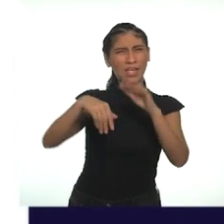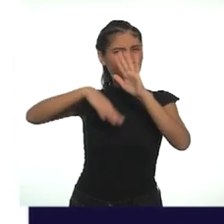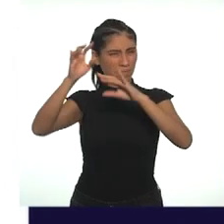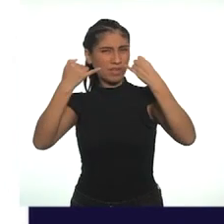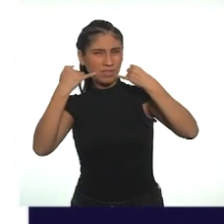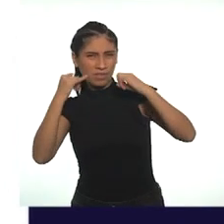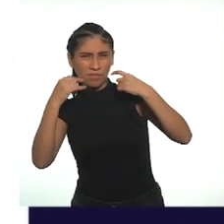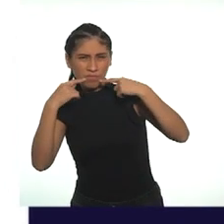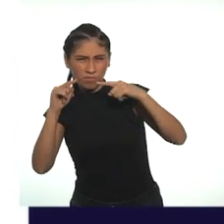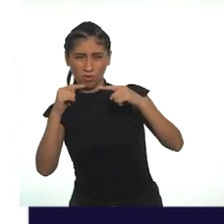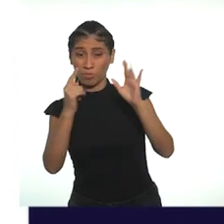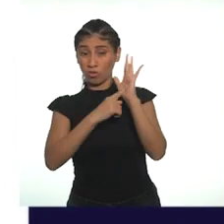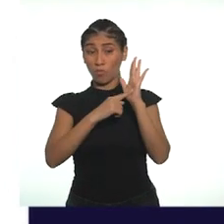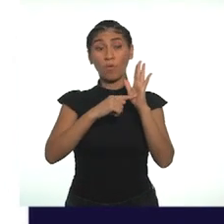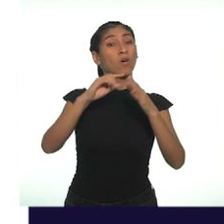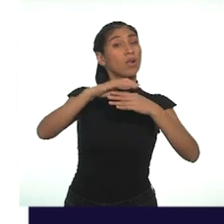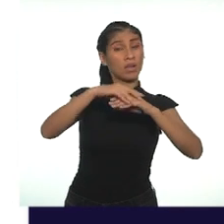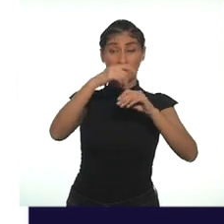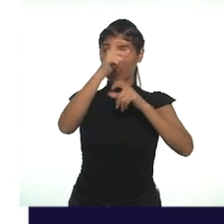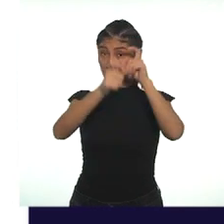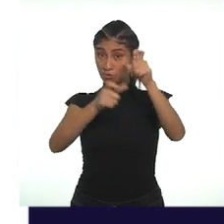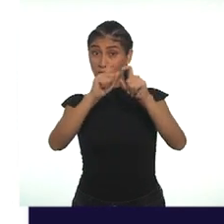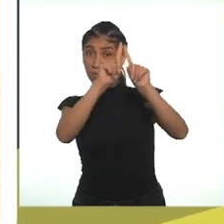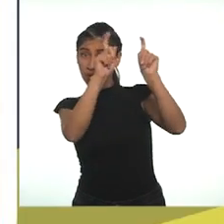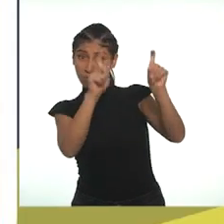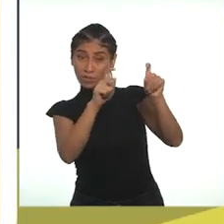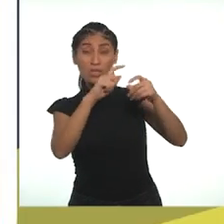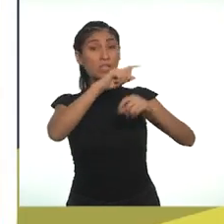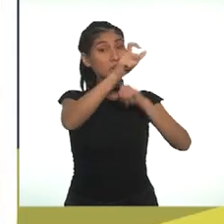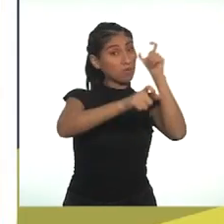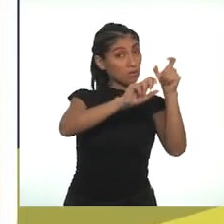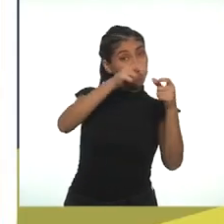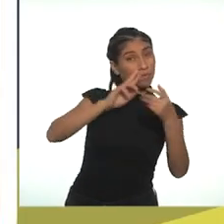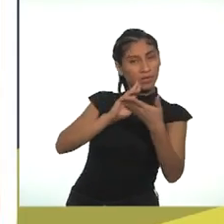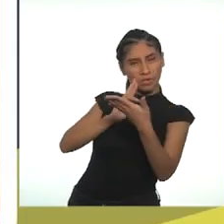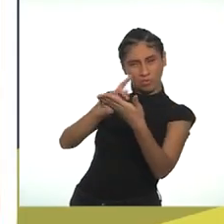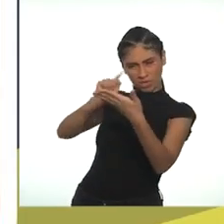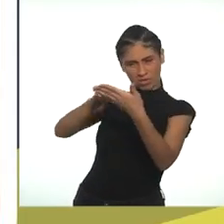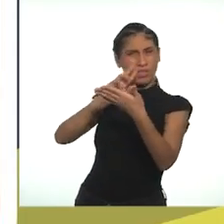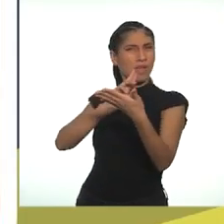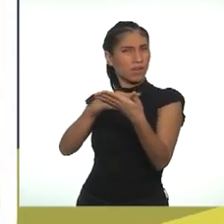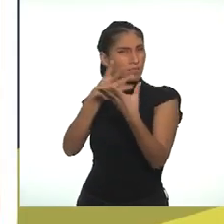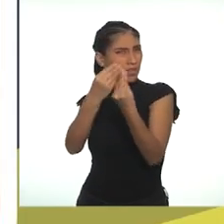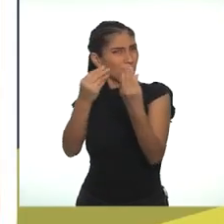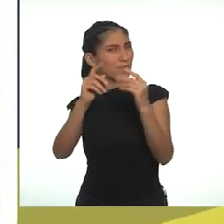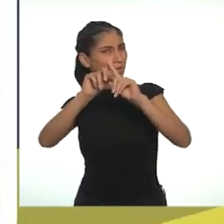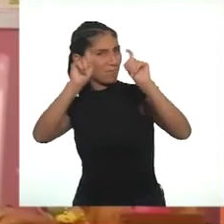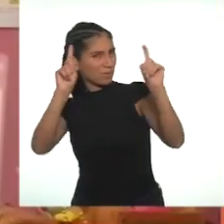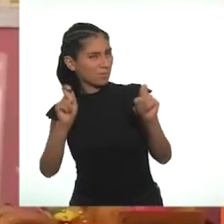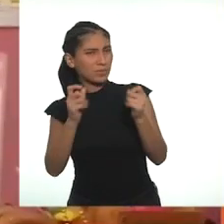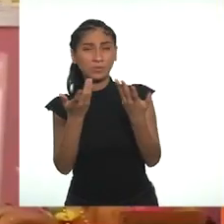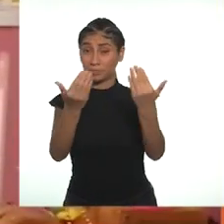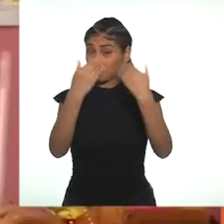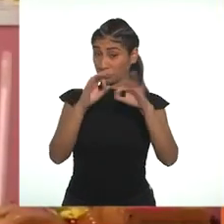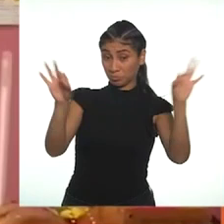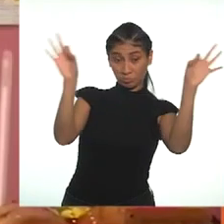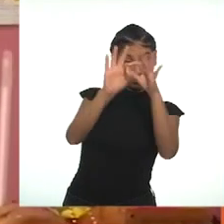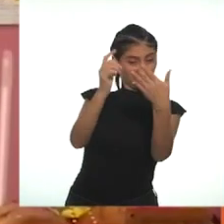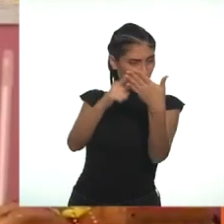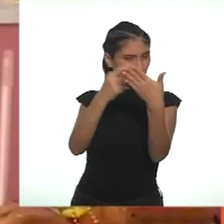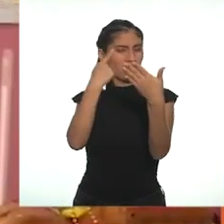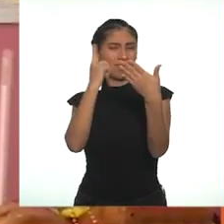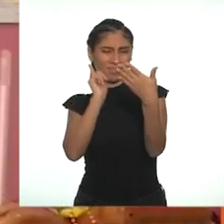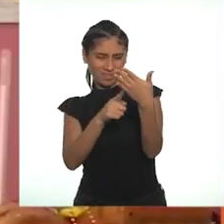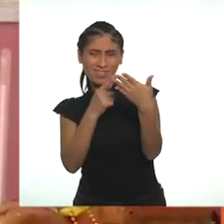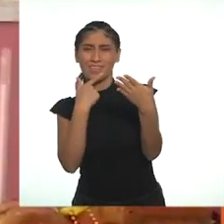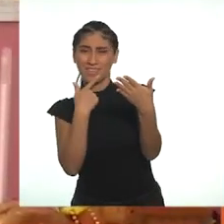Los escolares preguntan, los historiadores responden. Aquí hay respuestas a muchas preguntas. ¡Qué interesante!